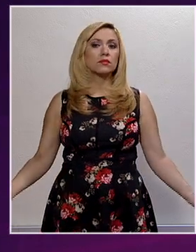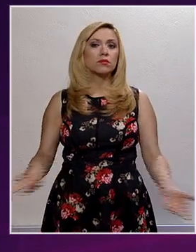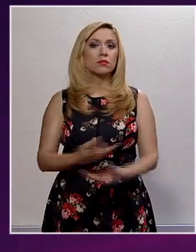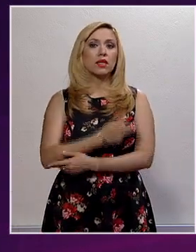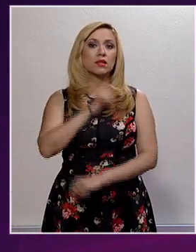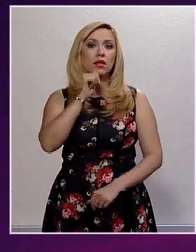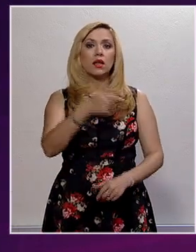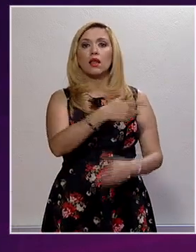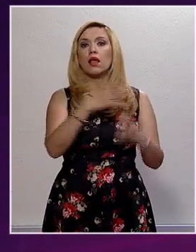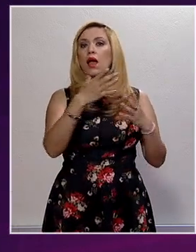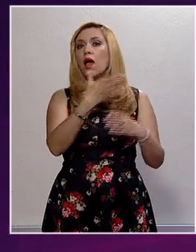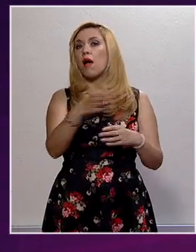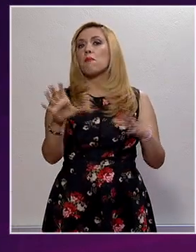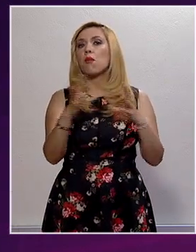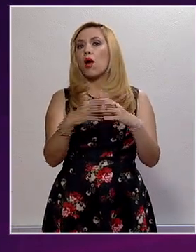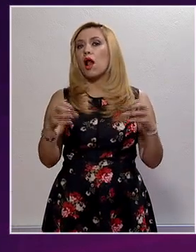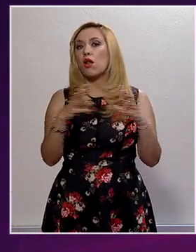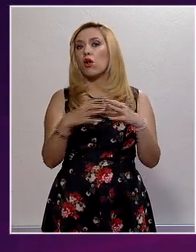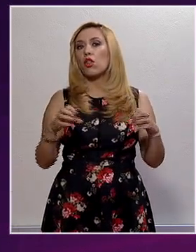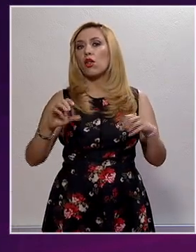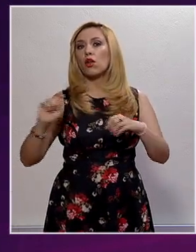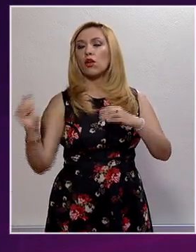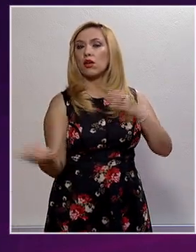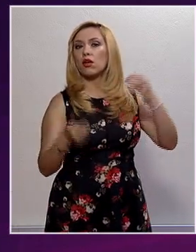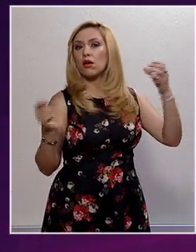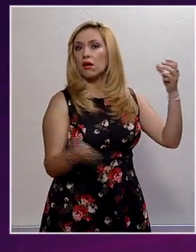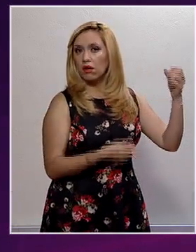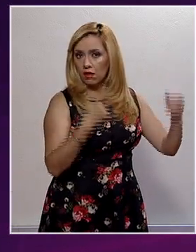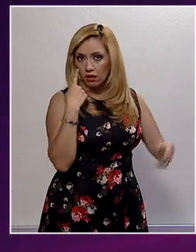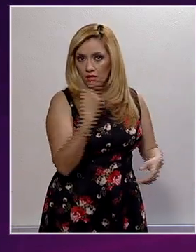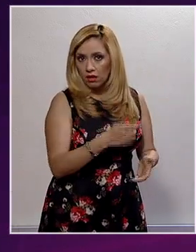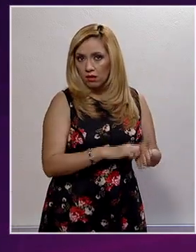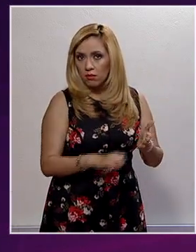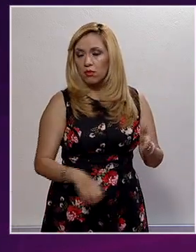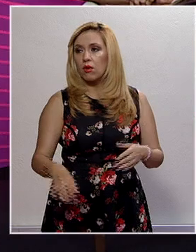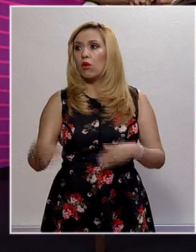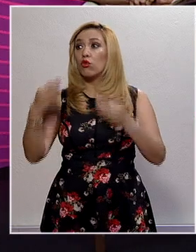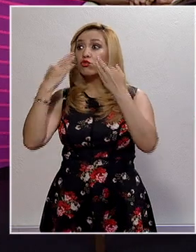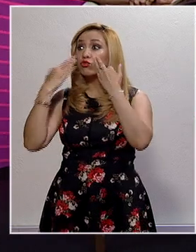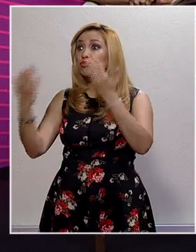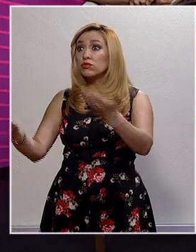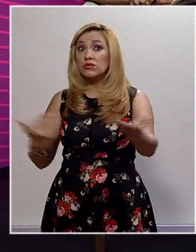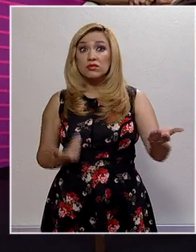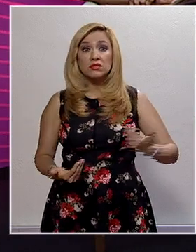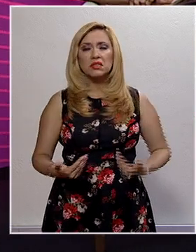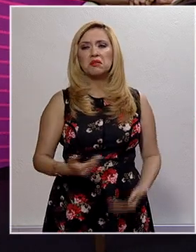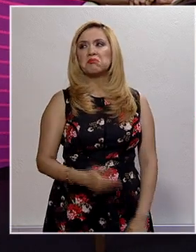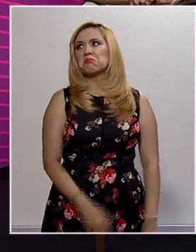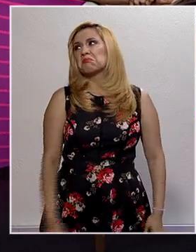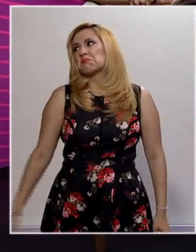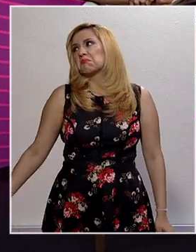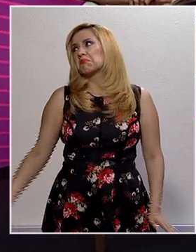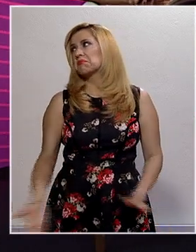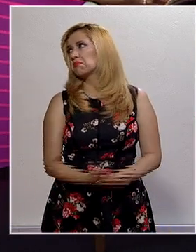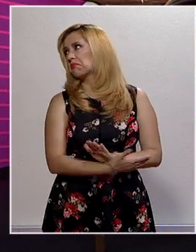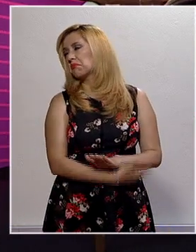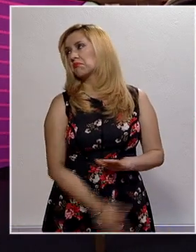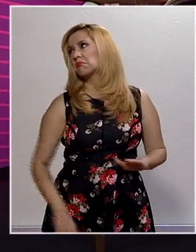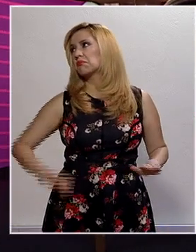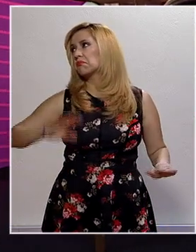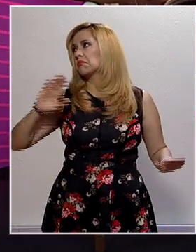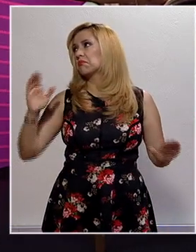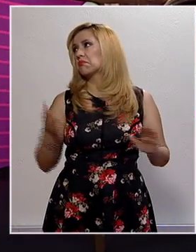nada. Se recibieron testimonios y no pasó nada, ¿no? La debida diligencia lo